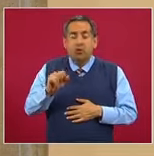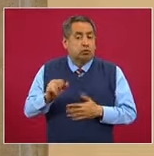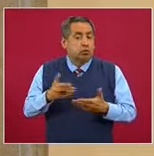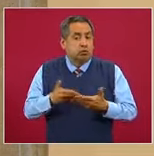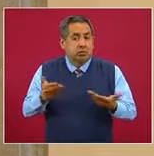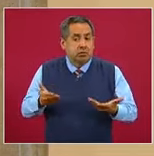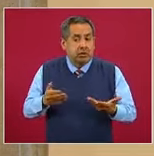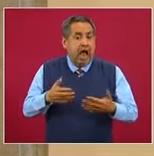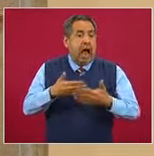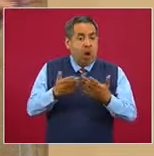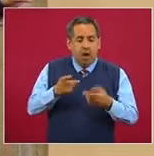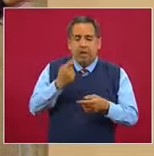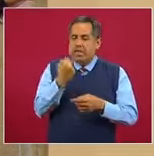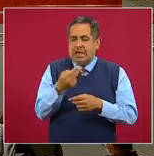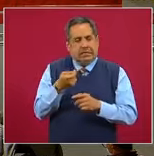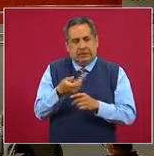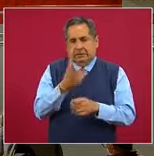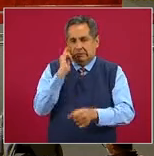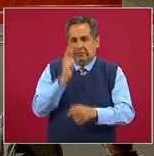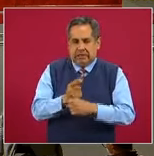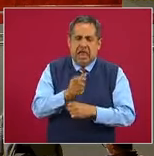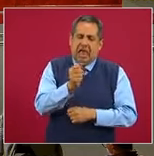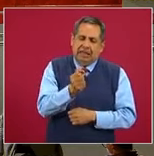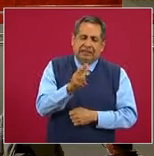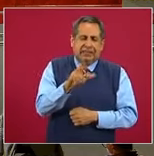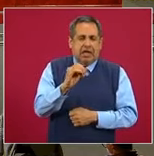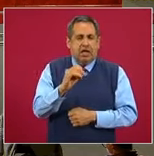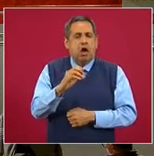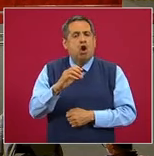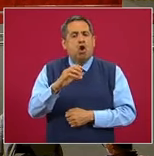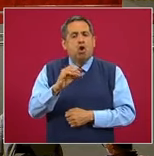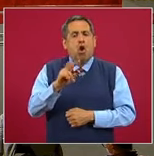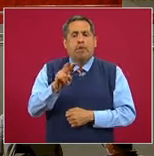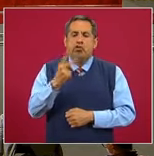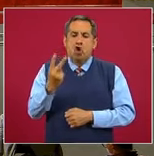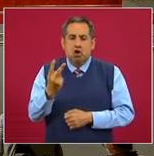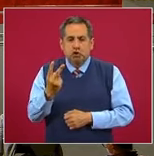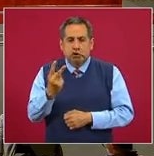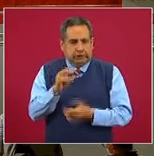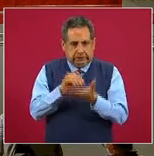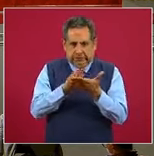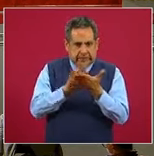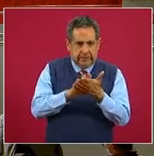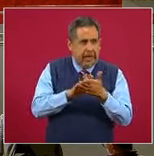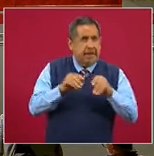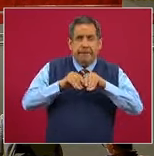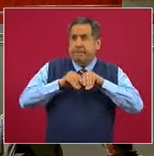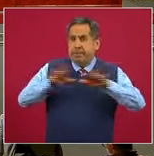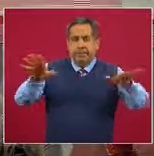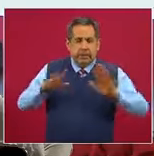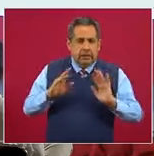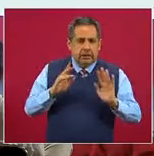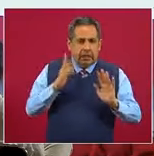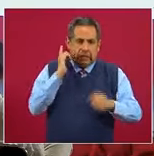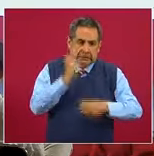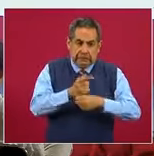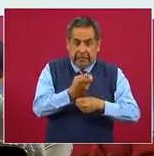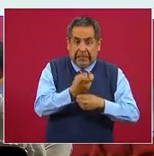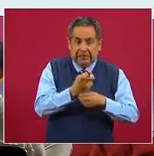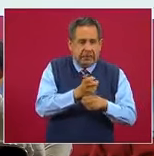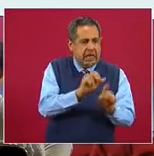llama SARS-CoV-2. Y bueno, esta secuencia quedó disponible y pública a partir del 12 de